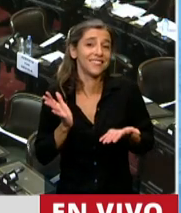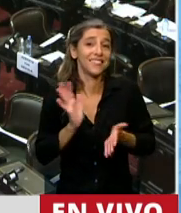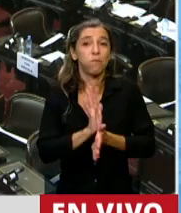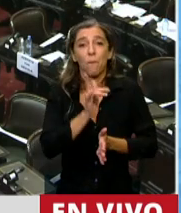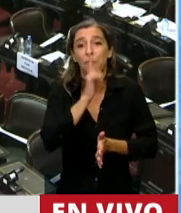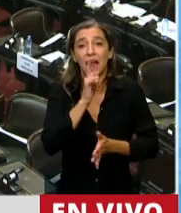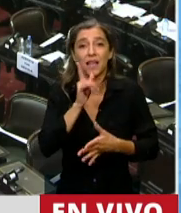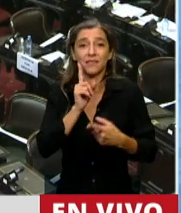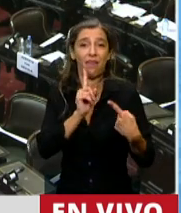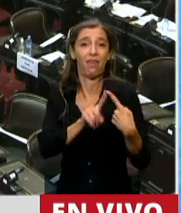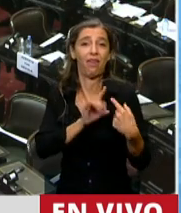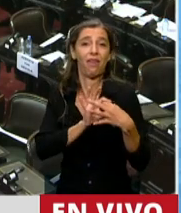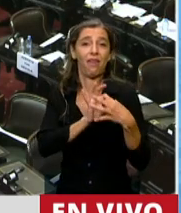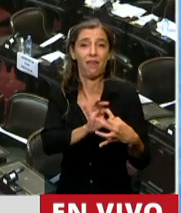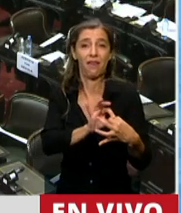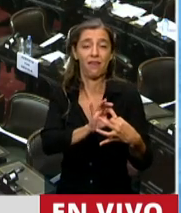acto, realmente